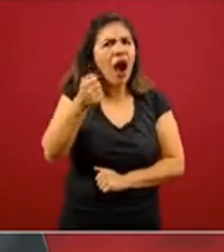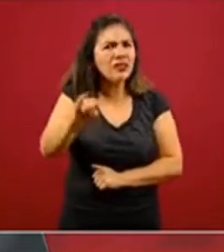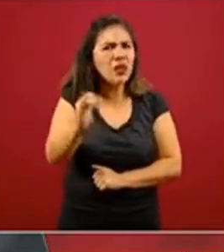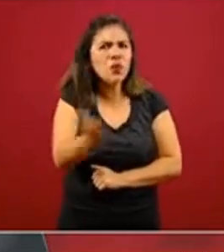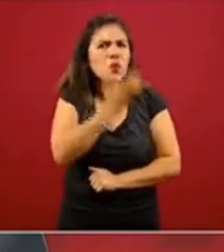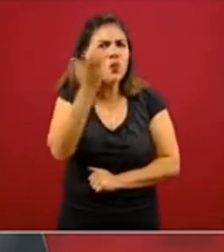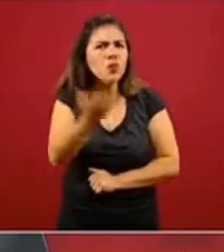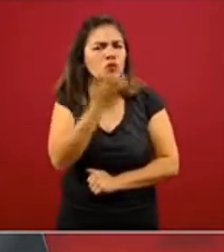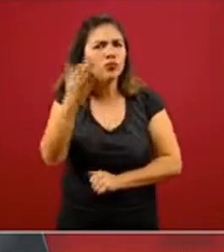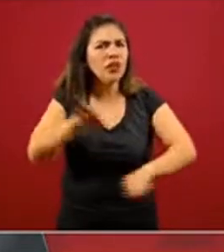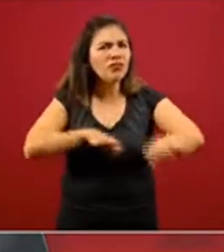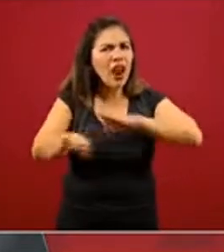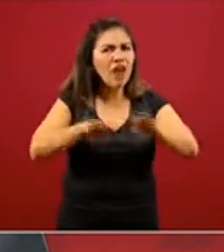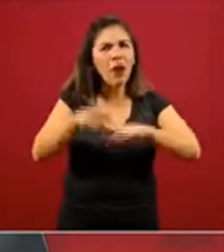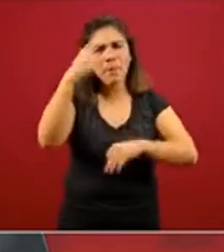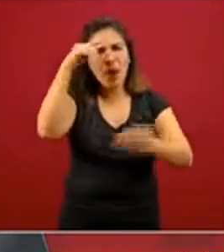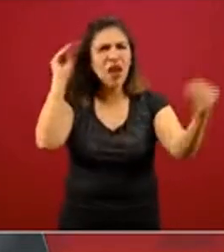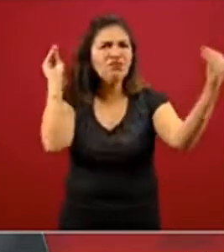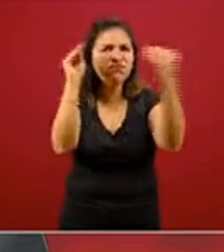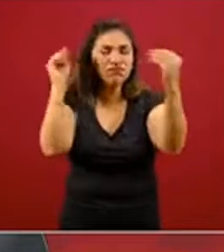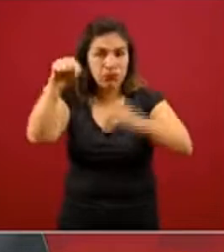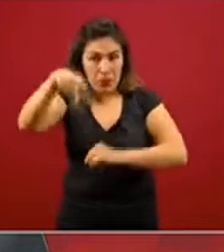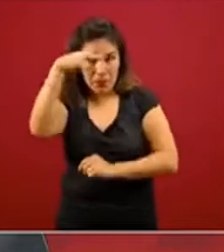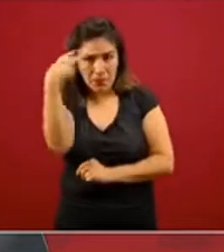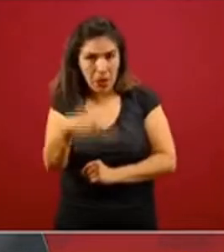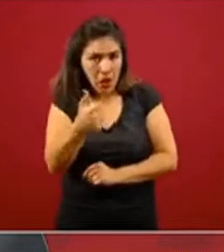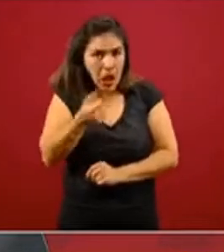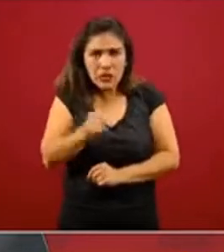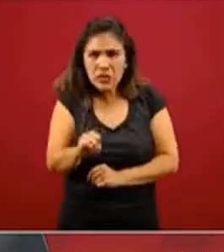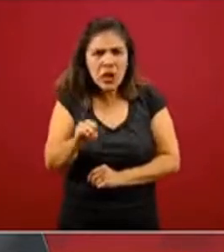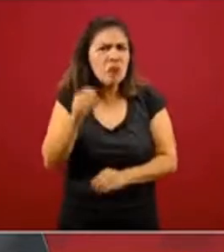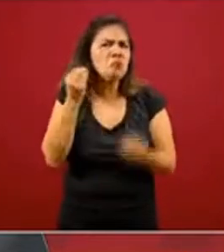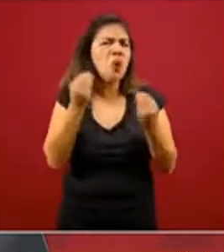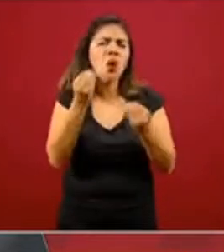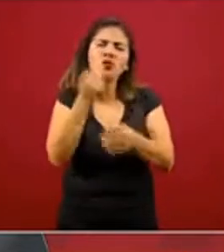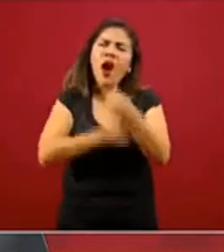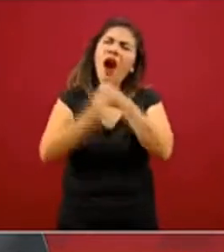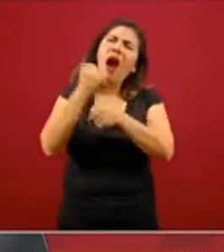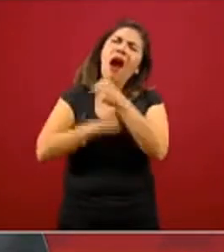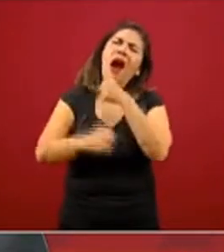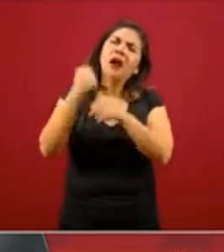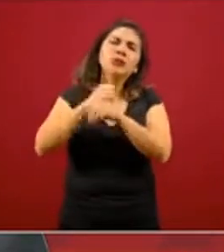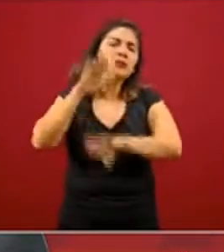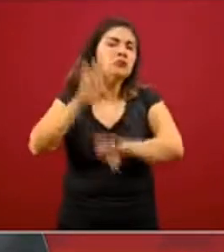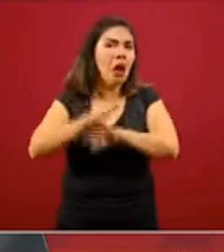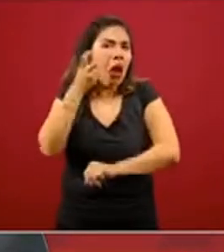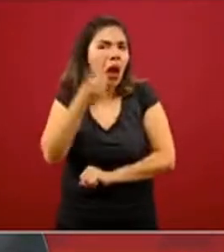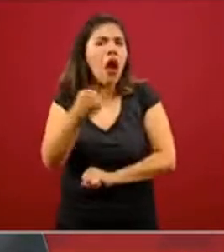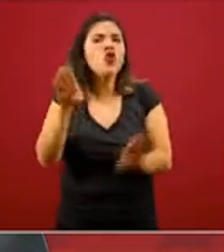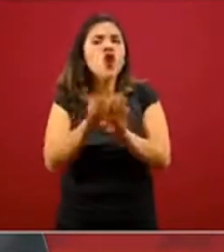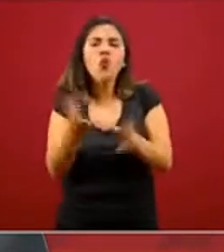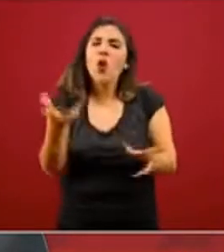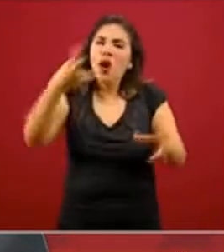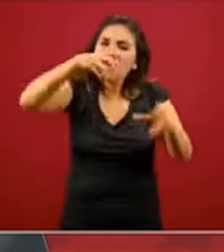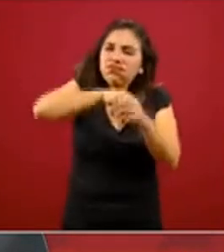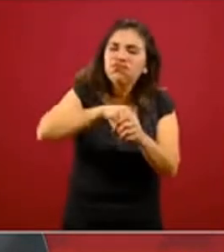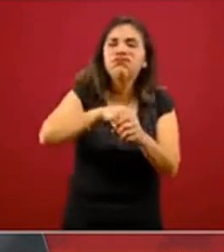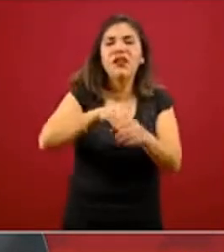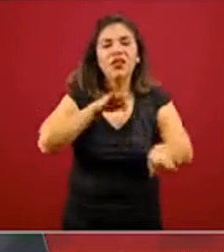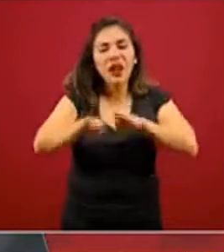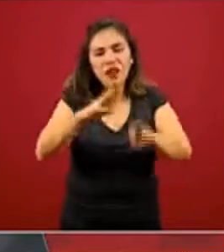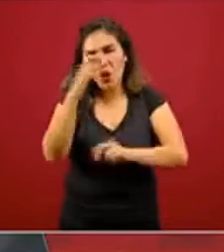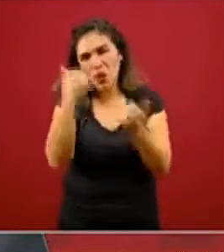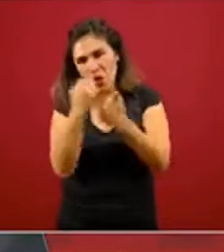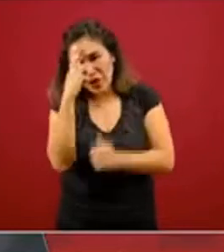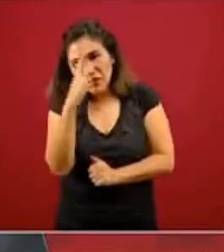doctrina diplomática de México por muchísimos años ha tenido una visión de inclusión, de